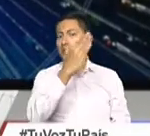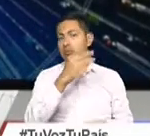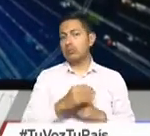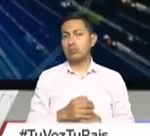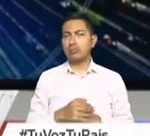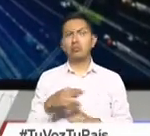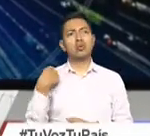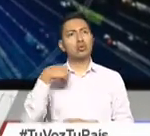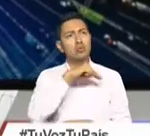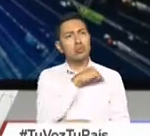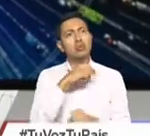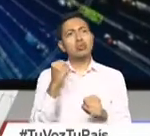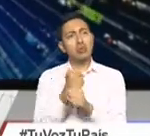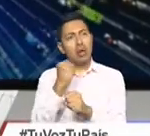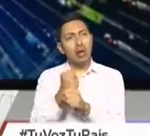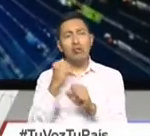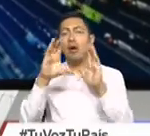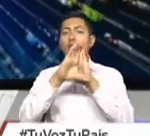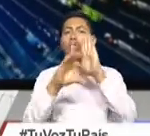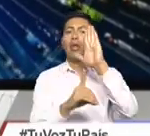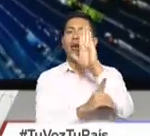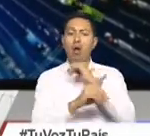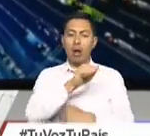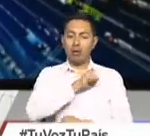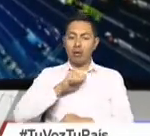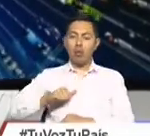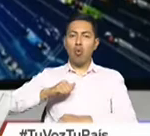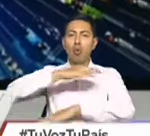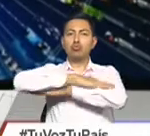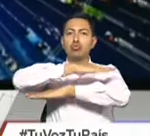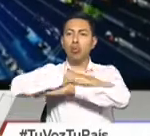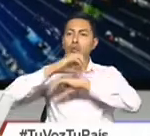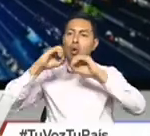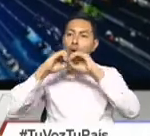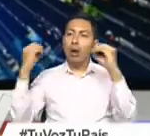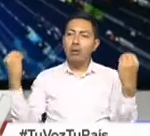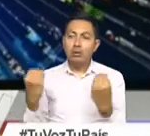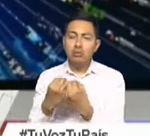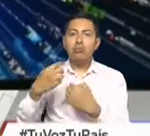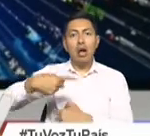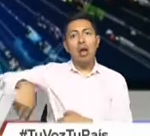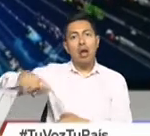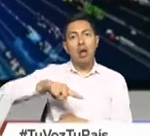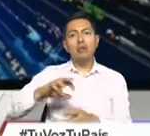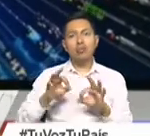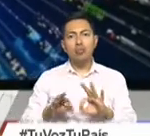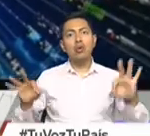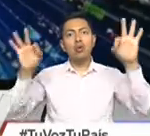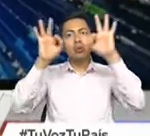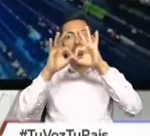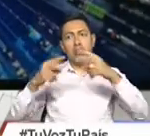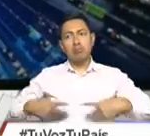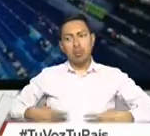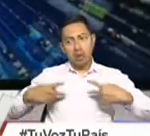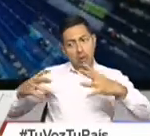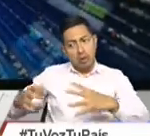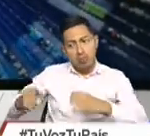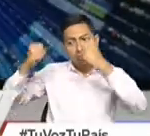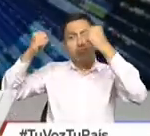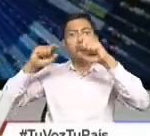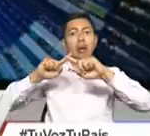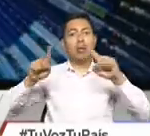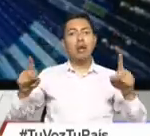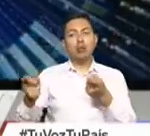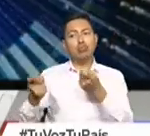Debemos trabajar sobre un código de conducta con las ONGs. Están jugando un papel muy importante, salvan vidas, pero debemos